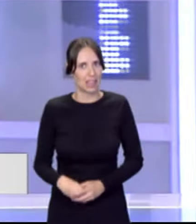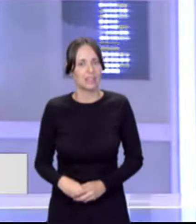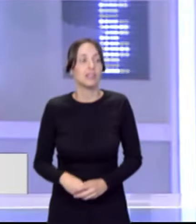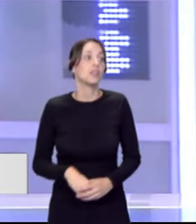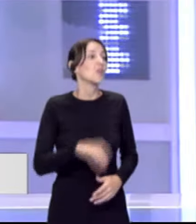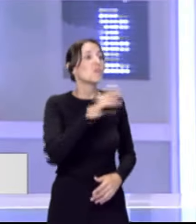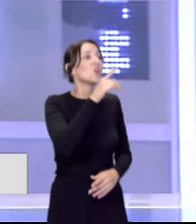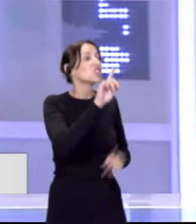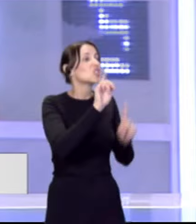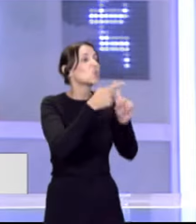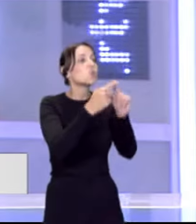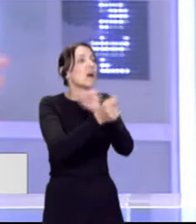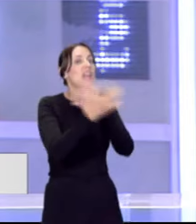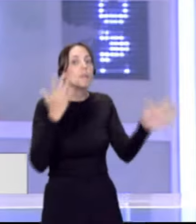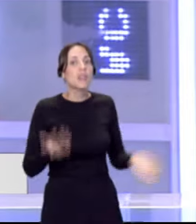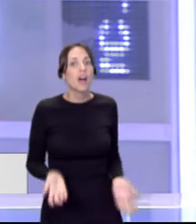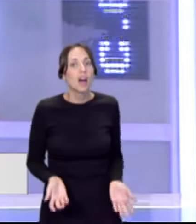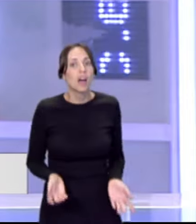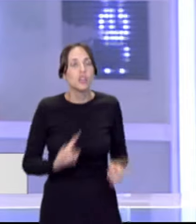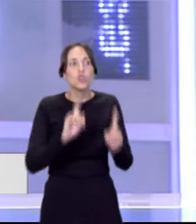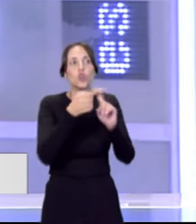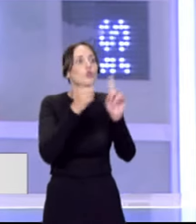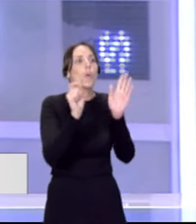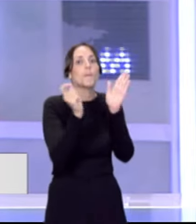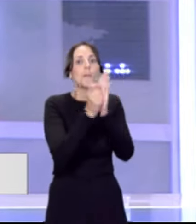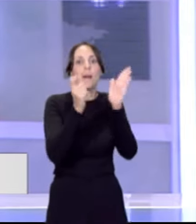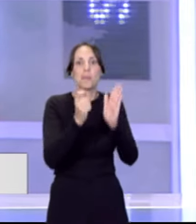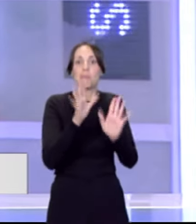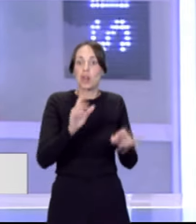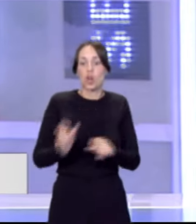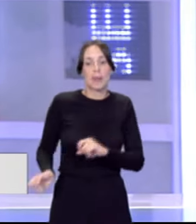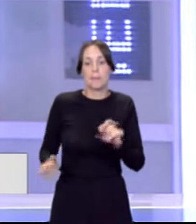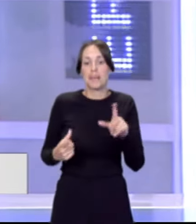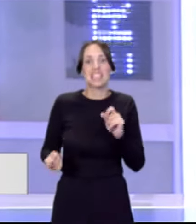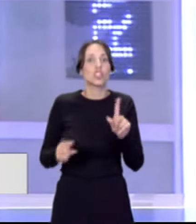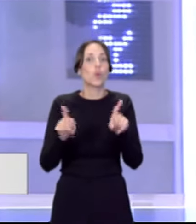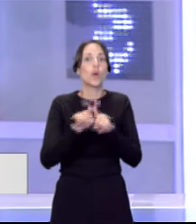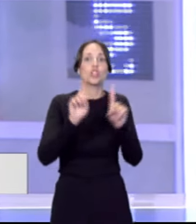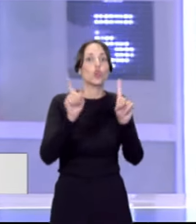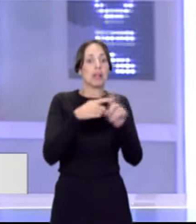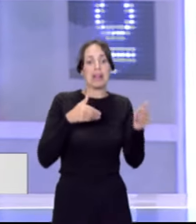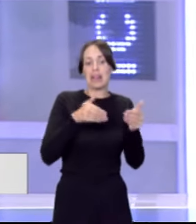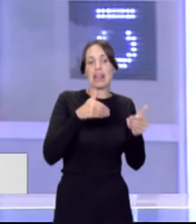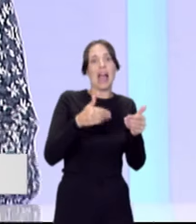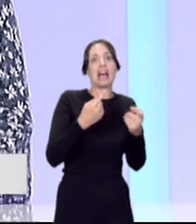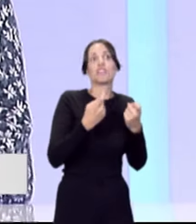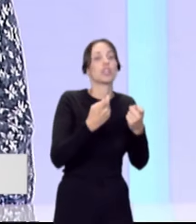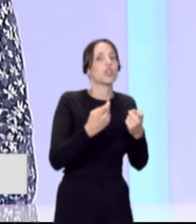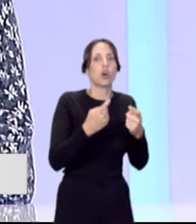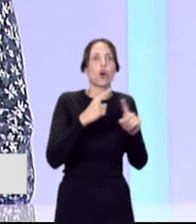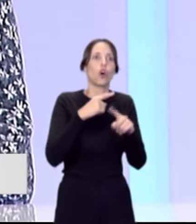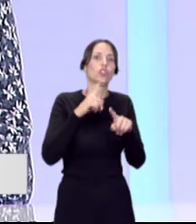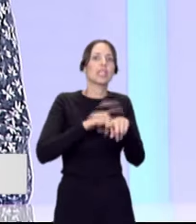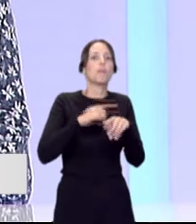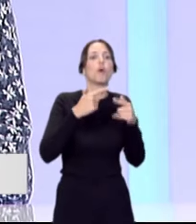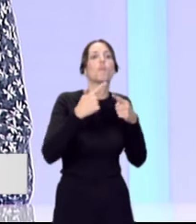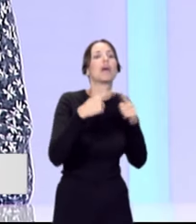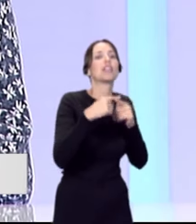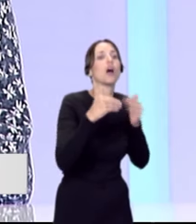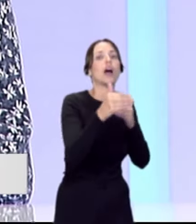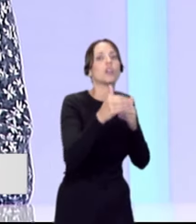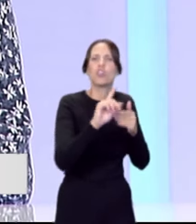rápida. Esa es la solución más inmediata, pero la inmigración no necesita una solución a corto plazo, ni siquiera a medio plazo, sino a largo